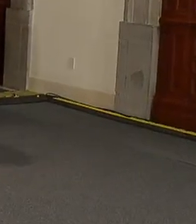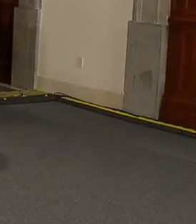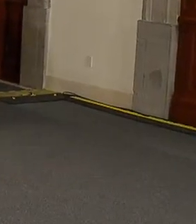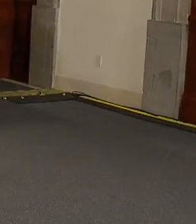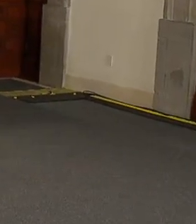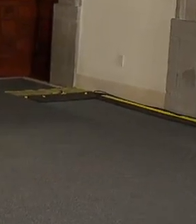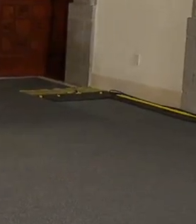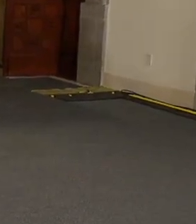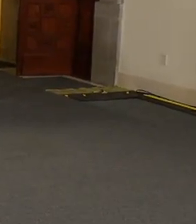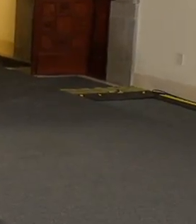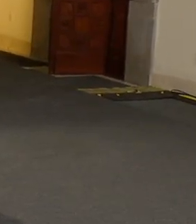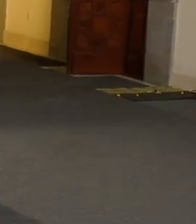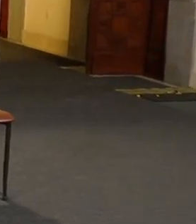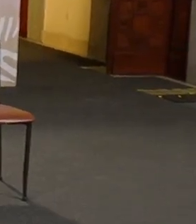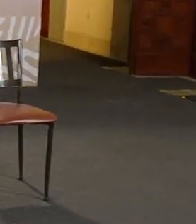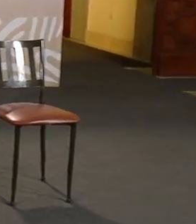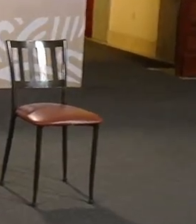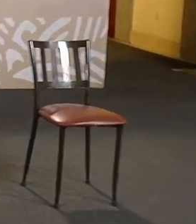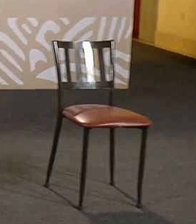Buenos días.